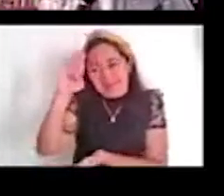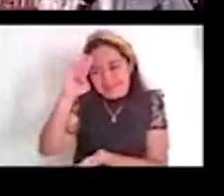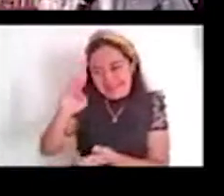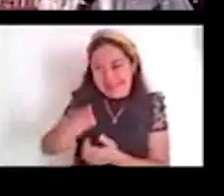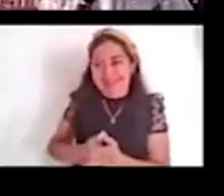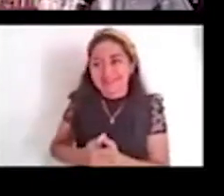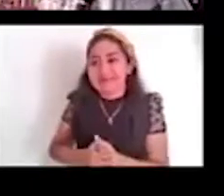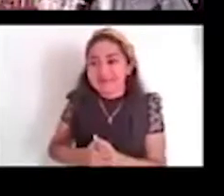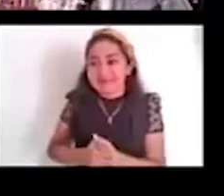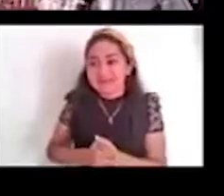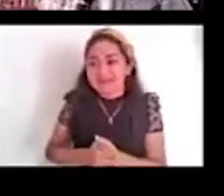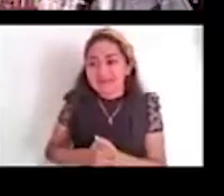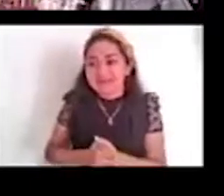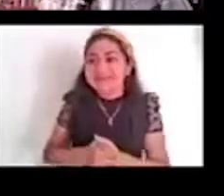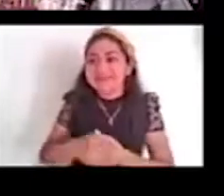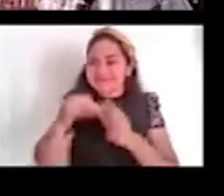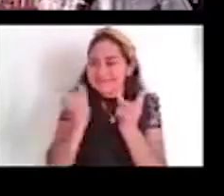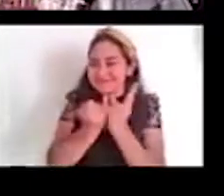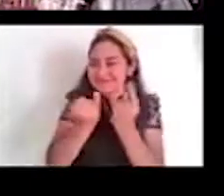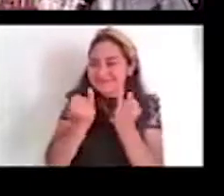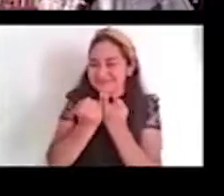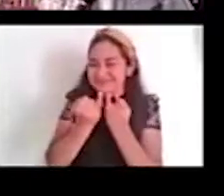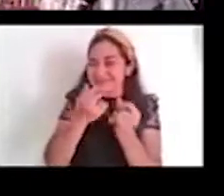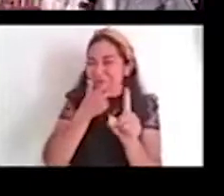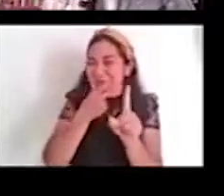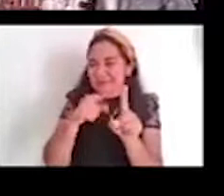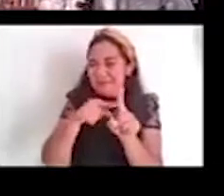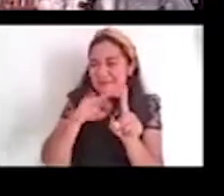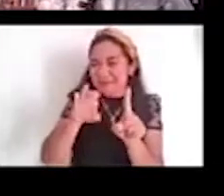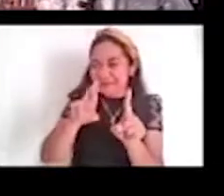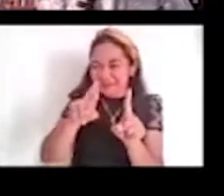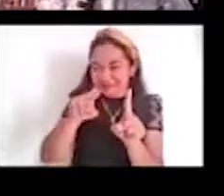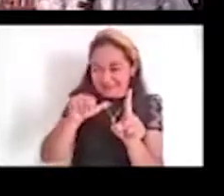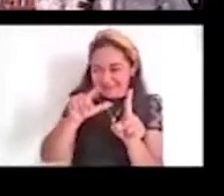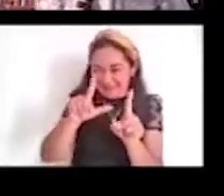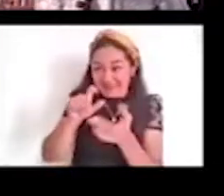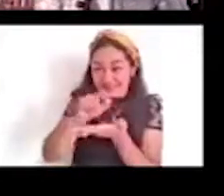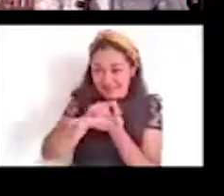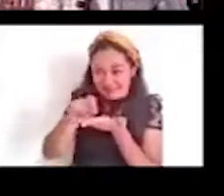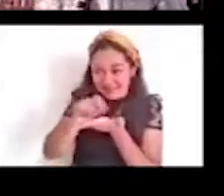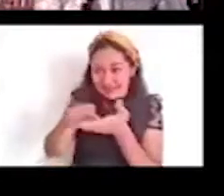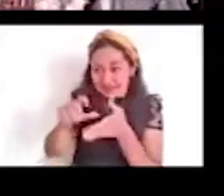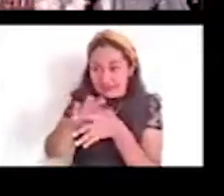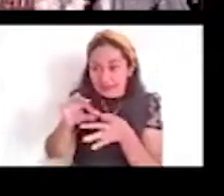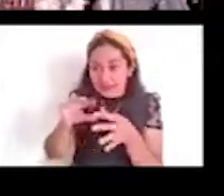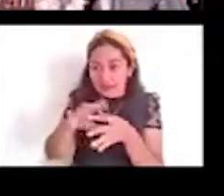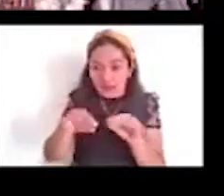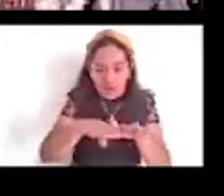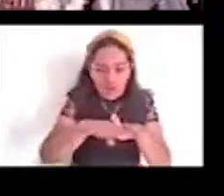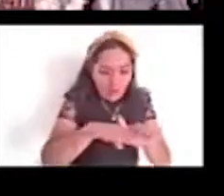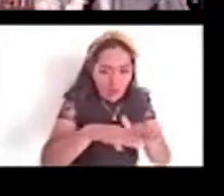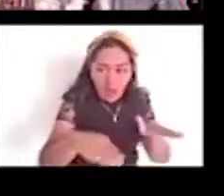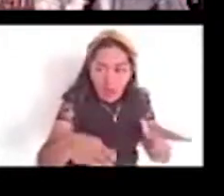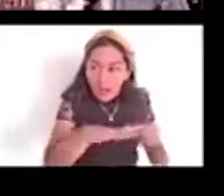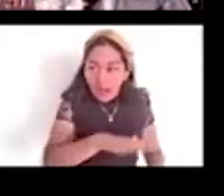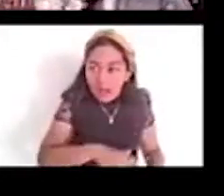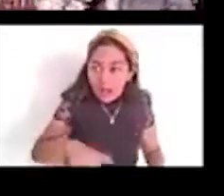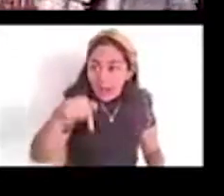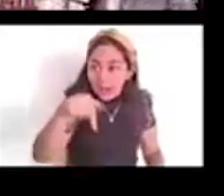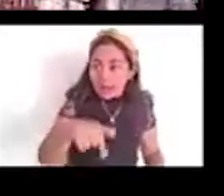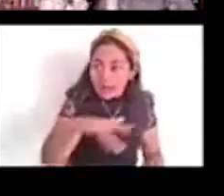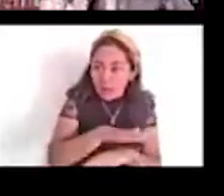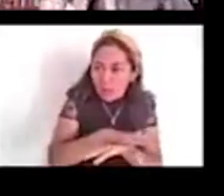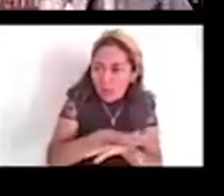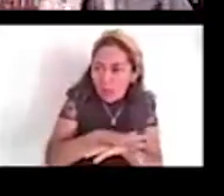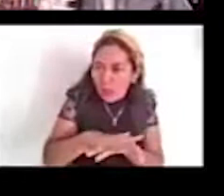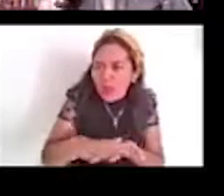dice Bernal Díaz del Castillo, de tal los pisos tan limpios, pulidos y bien